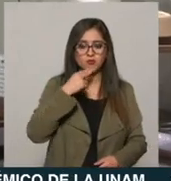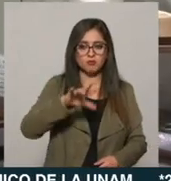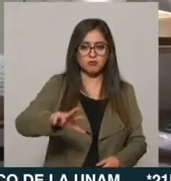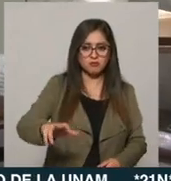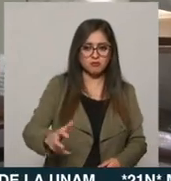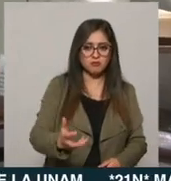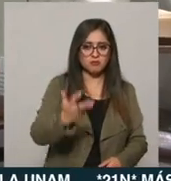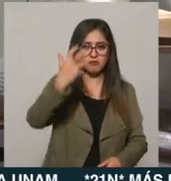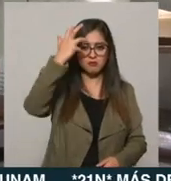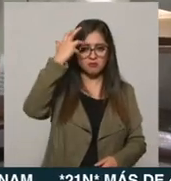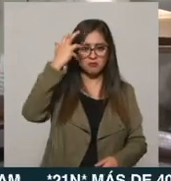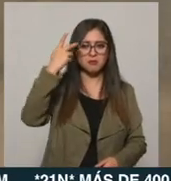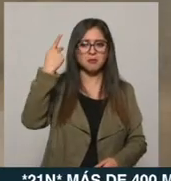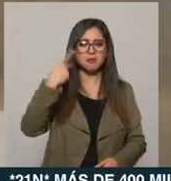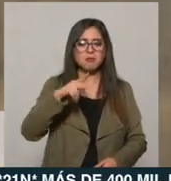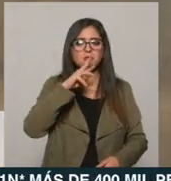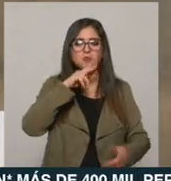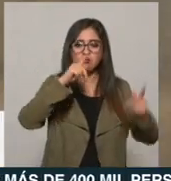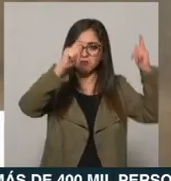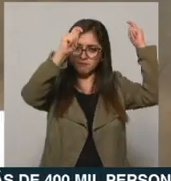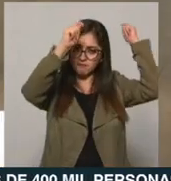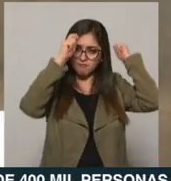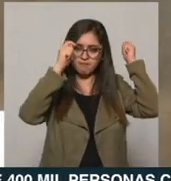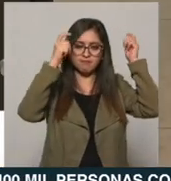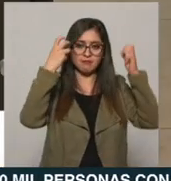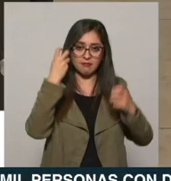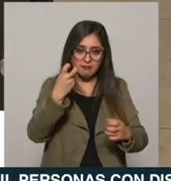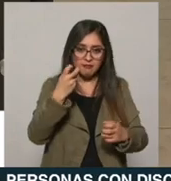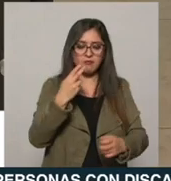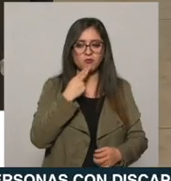Pero lo más correcto es esto. En la cámara, Javier